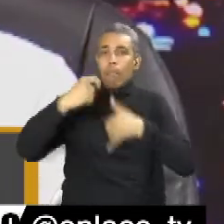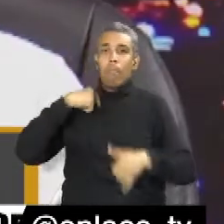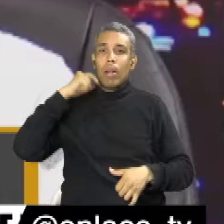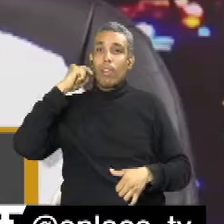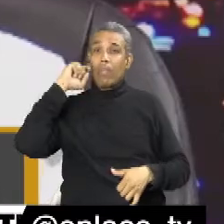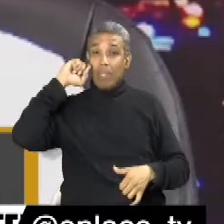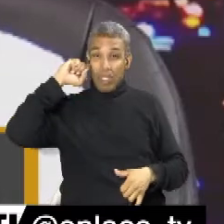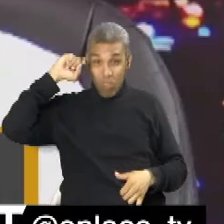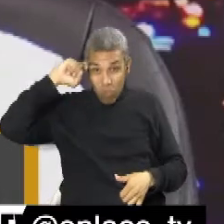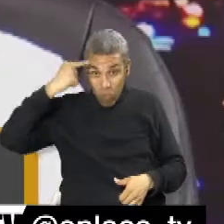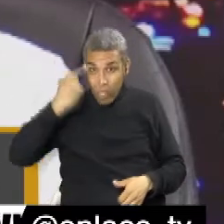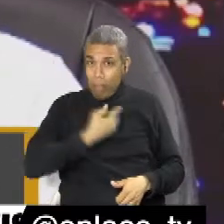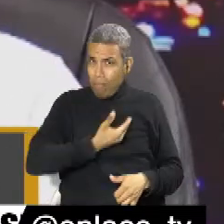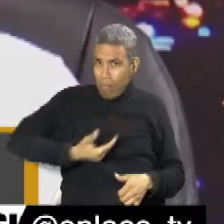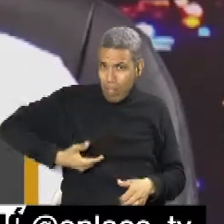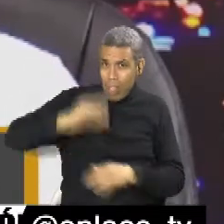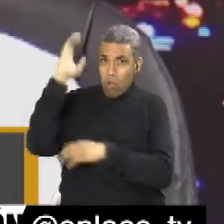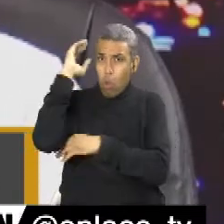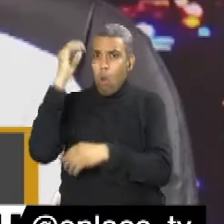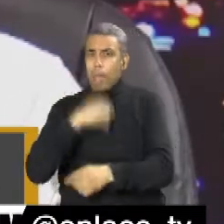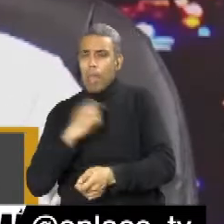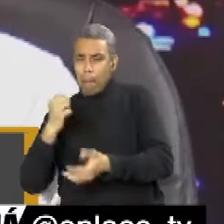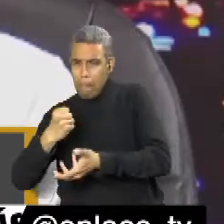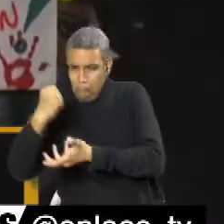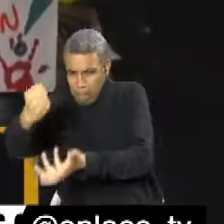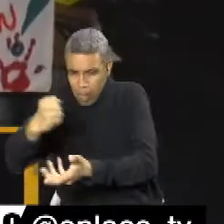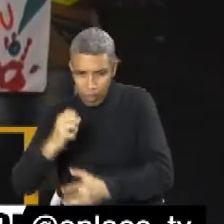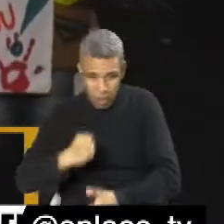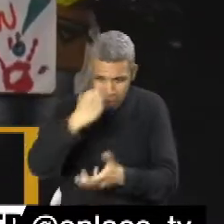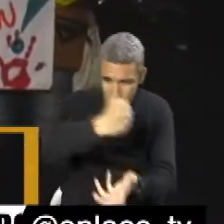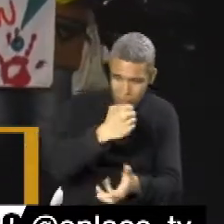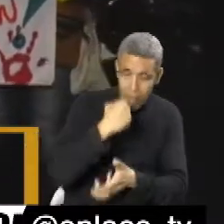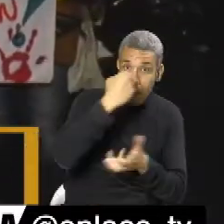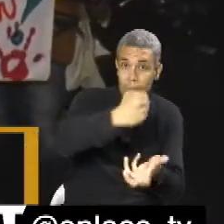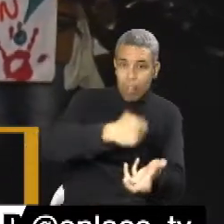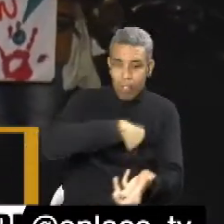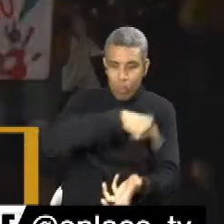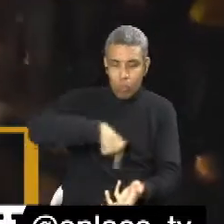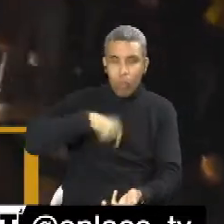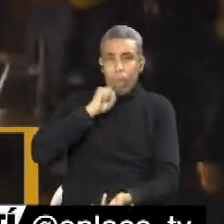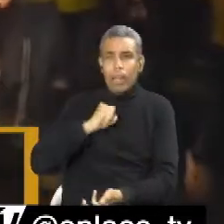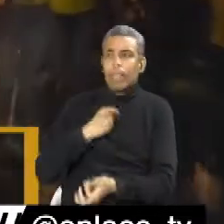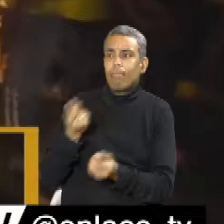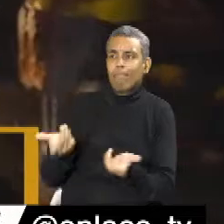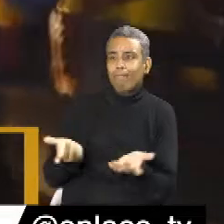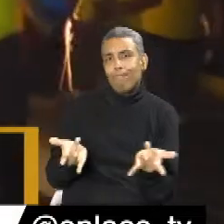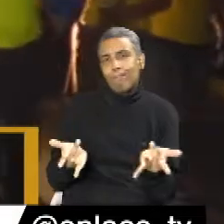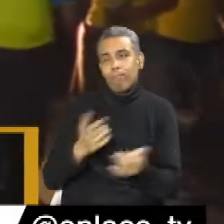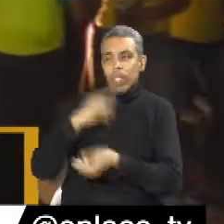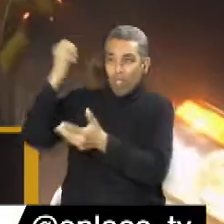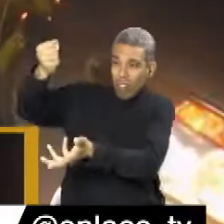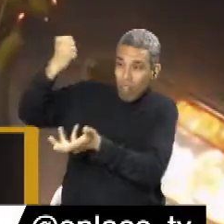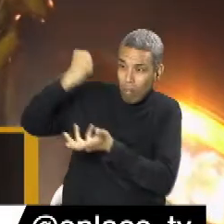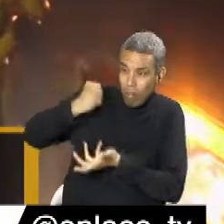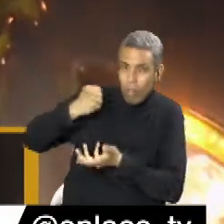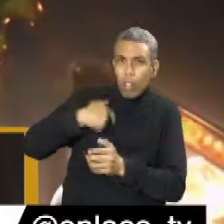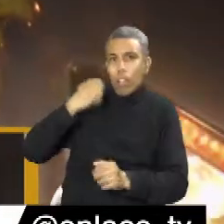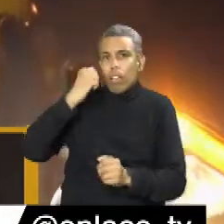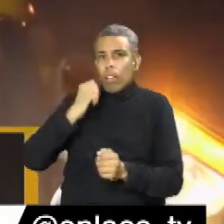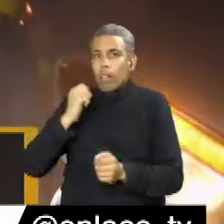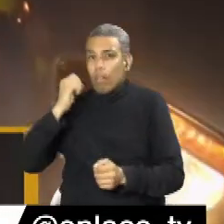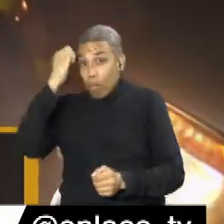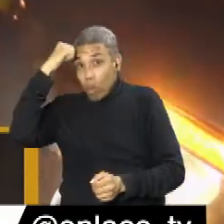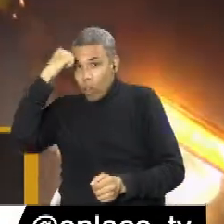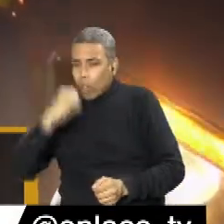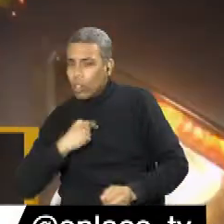nosotros iremos desembolsando y haciéndole los pagos a los maestros. Ahora el municipio espera el giro de los recursos de la Nación para el pago de salarios a los profesores,